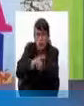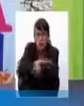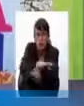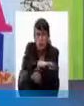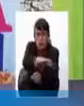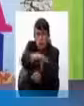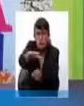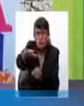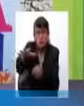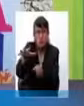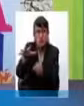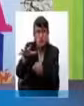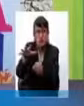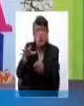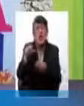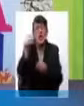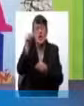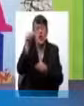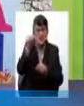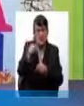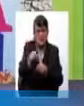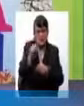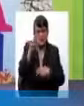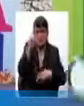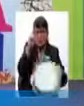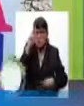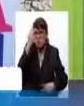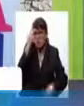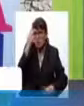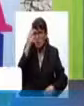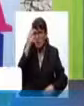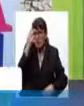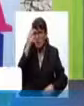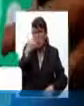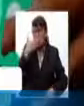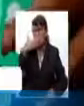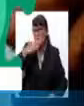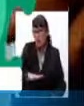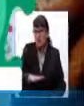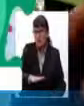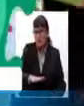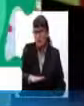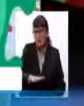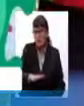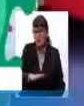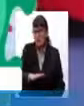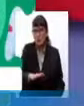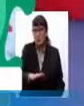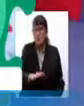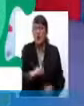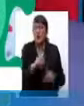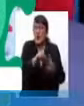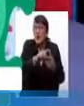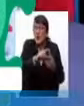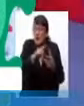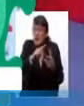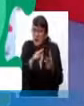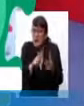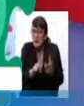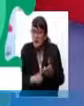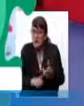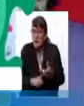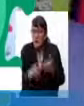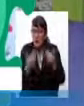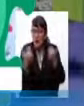espectáculo televisivo con intenciones educativas que seguramente tiene muy buenas intenciones y